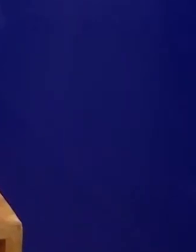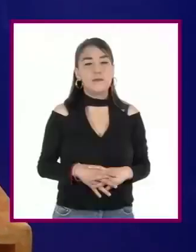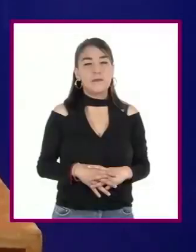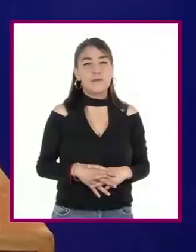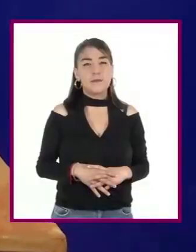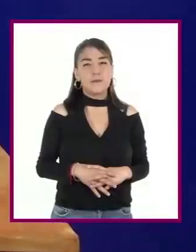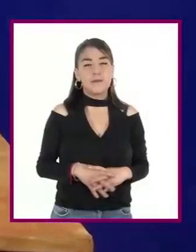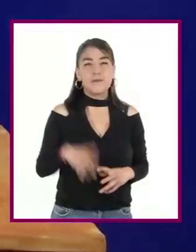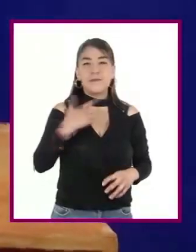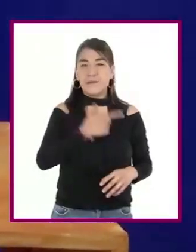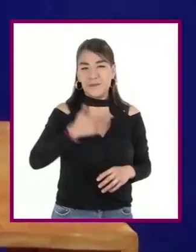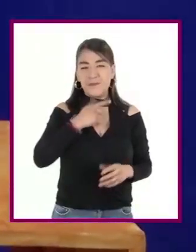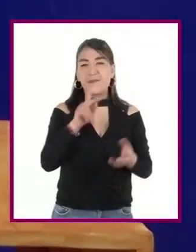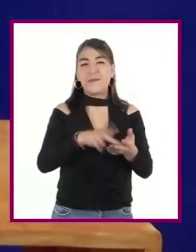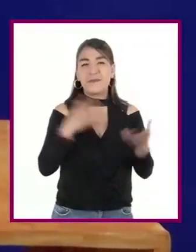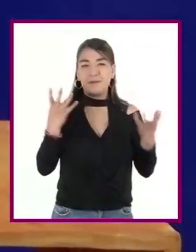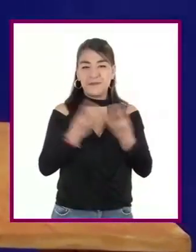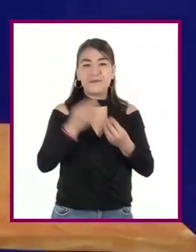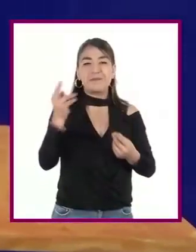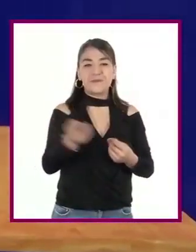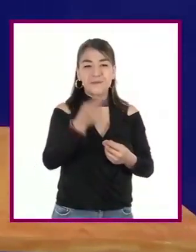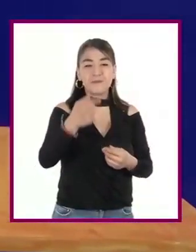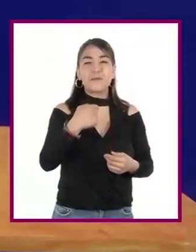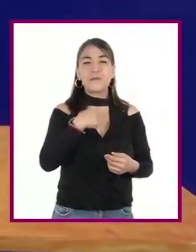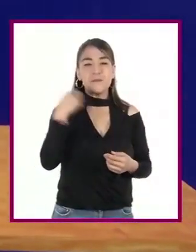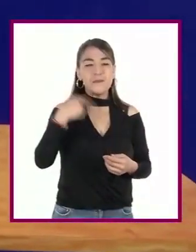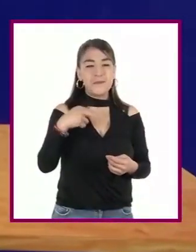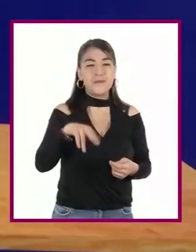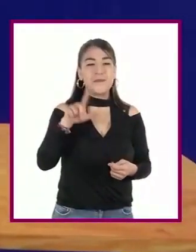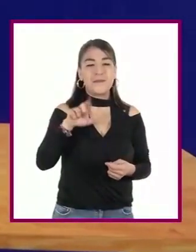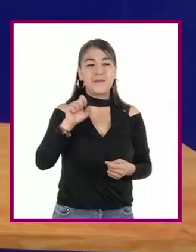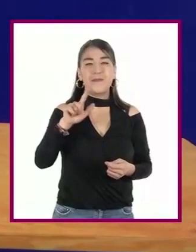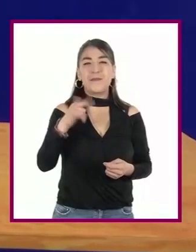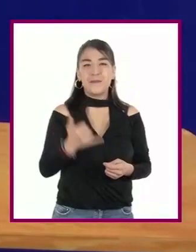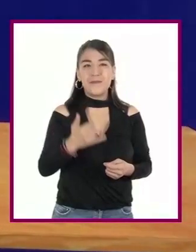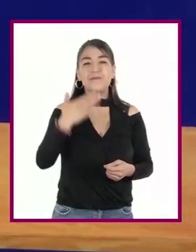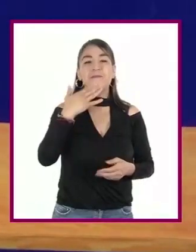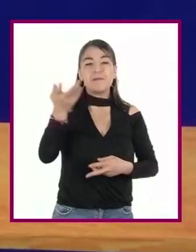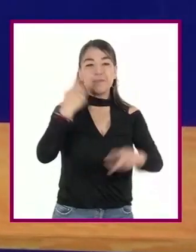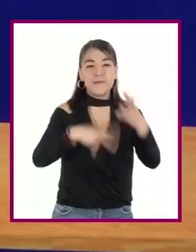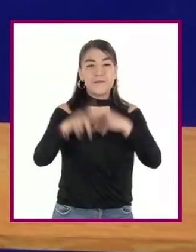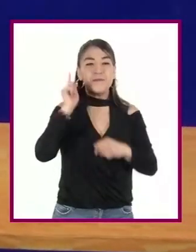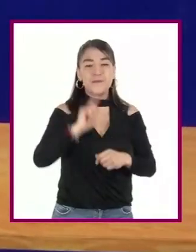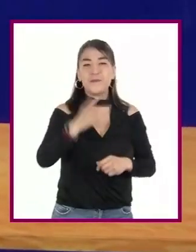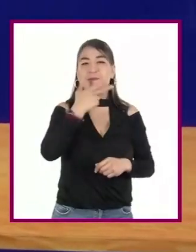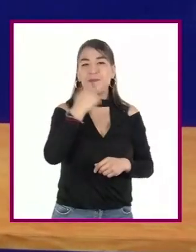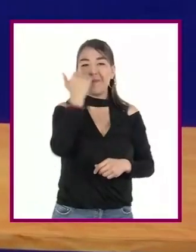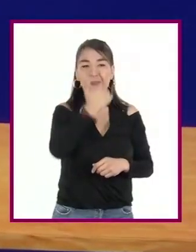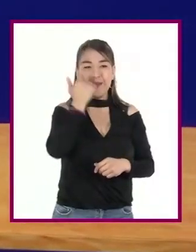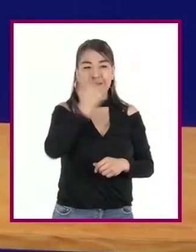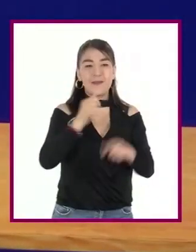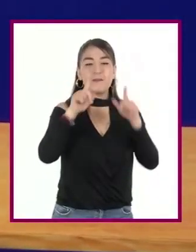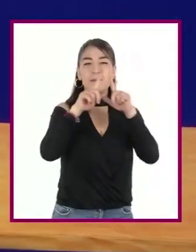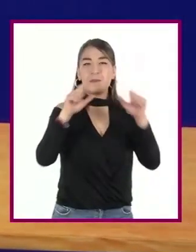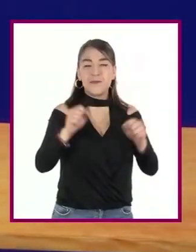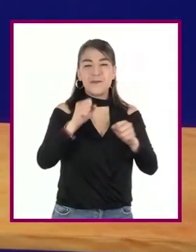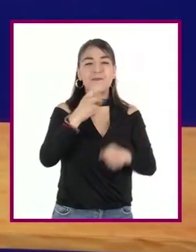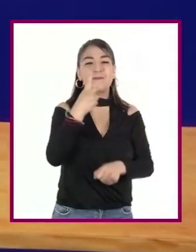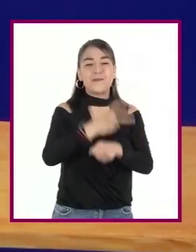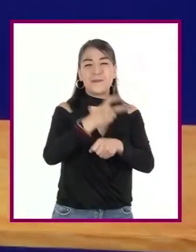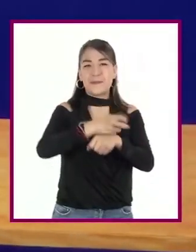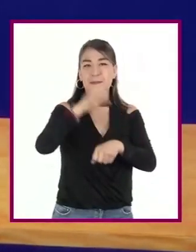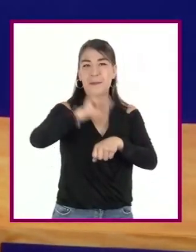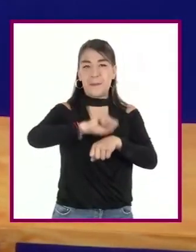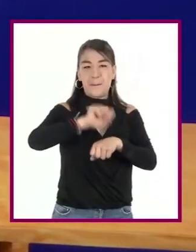Qué gusto estar nuevamente con ustedes. Yo soy Leslie Mendívil y les doy la bienvenida a las alumnas y alumnos de lengua materna de segundo grado